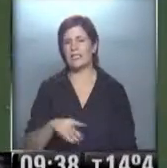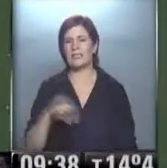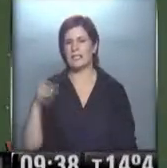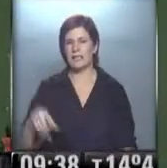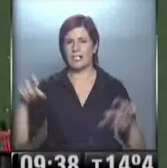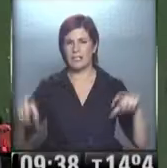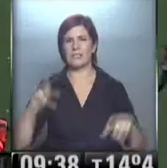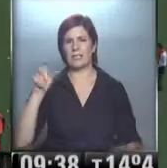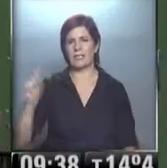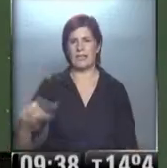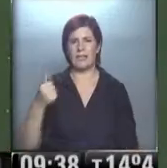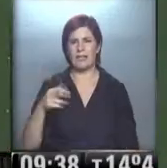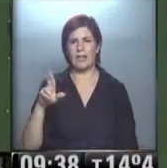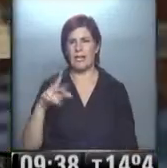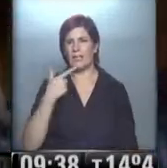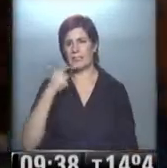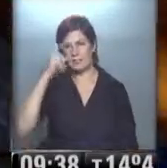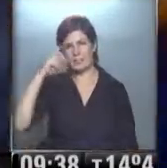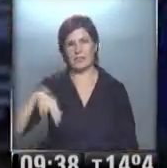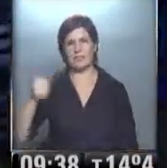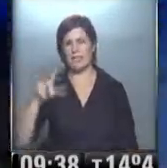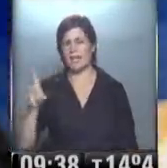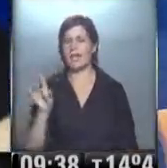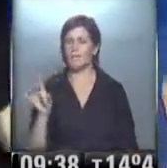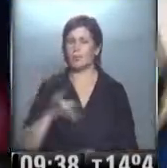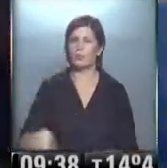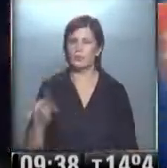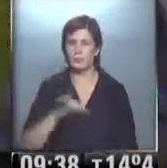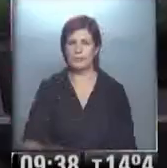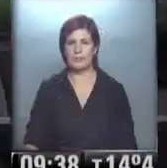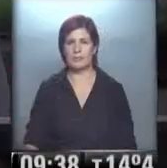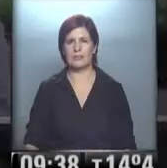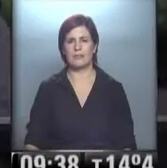los equipos grandes es muy difícil marcar la diferencia allí y